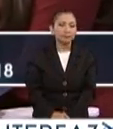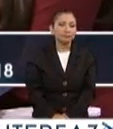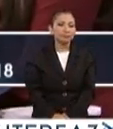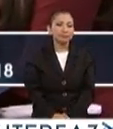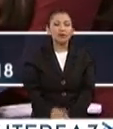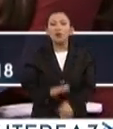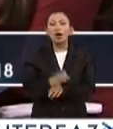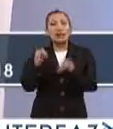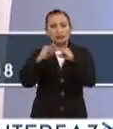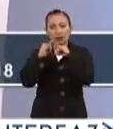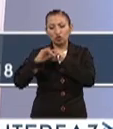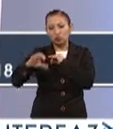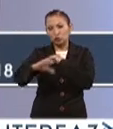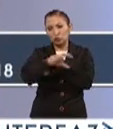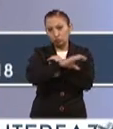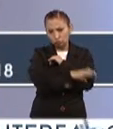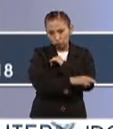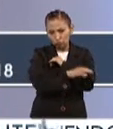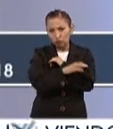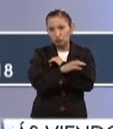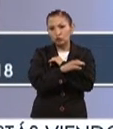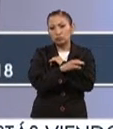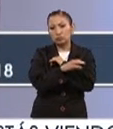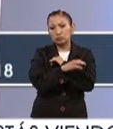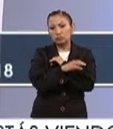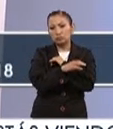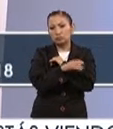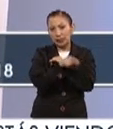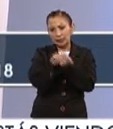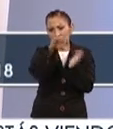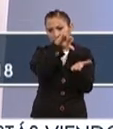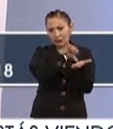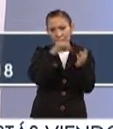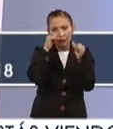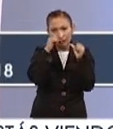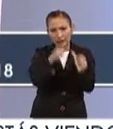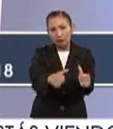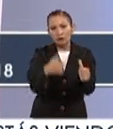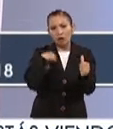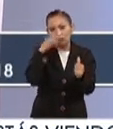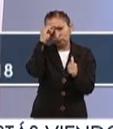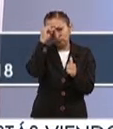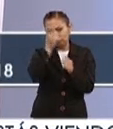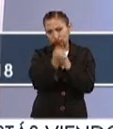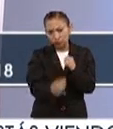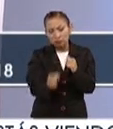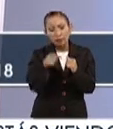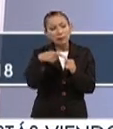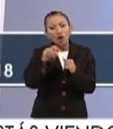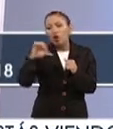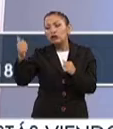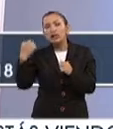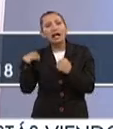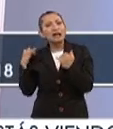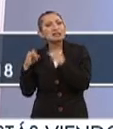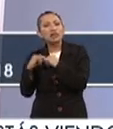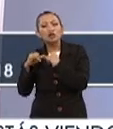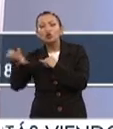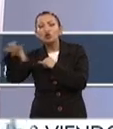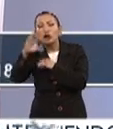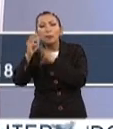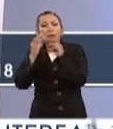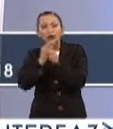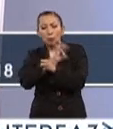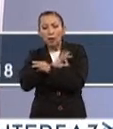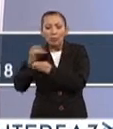¿Qué instituciones, bueno, ya nos comentabas de este centro de atención al talento, pero qué otras instituciones en México y en